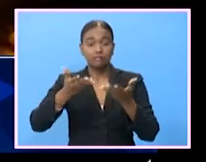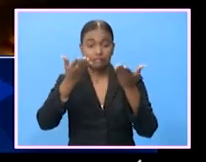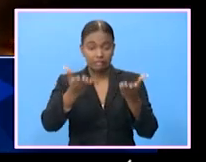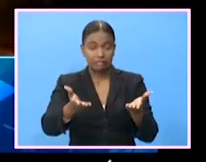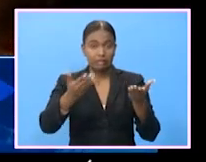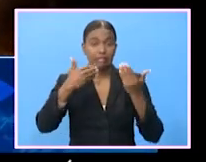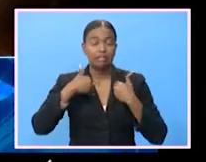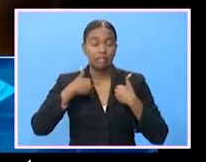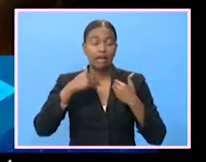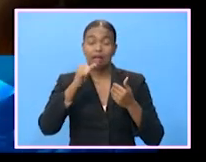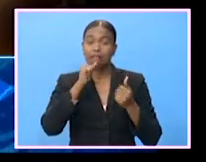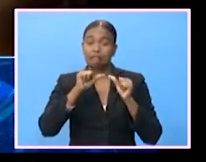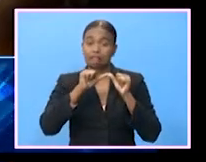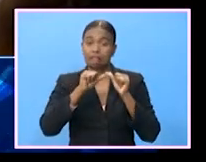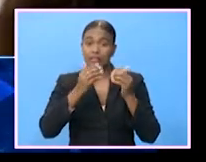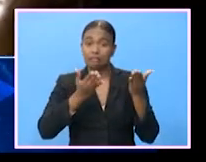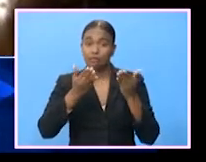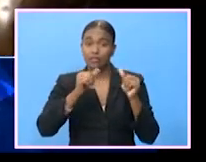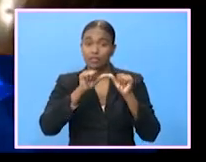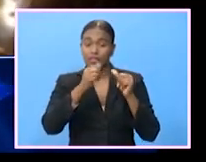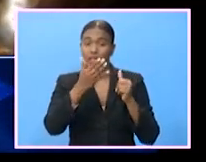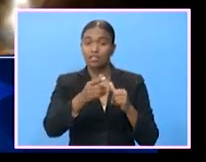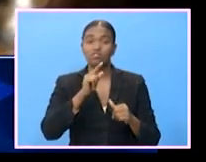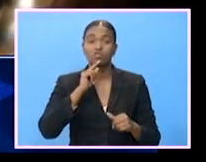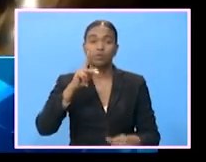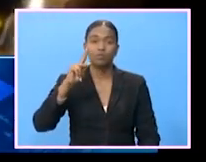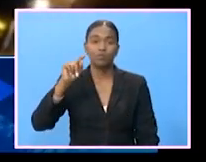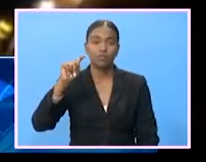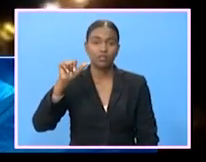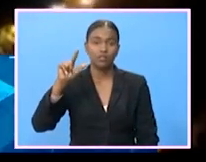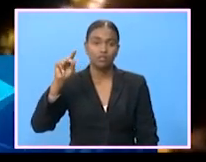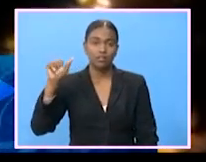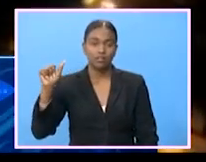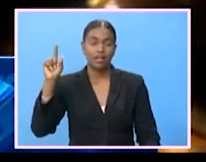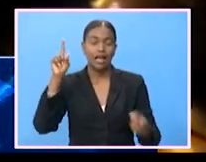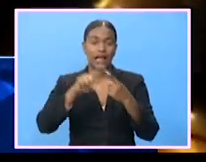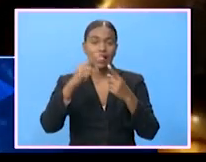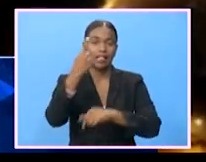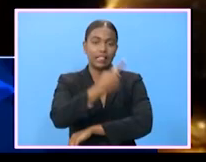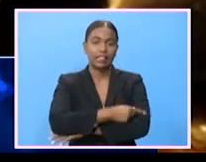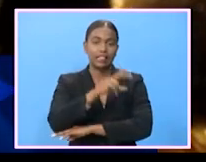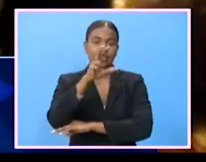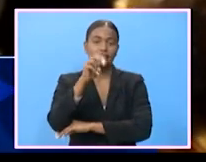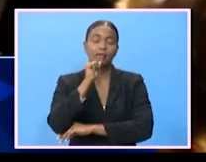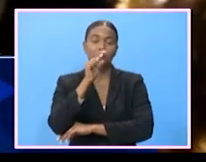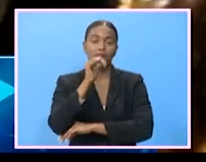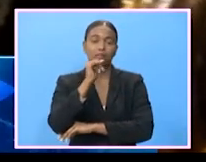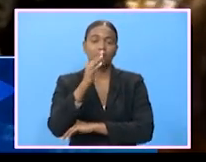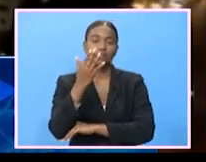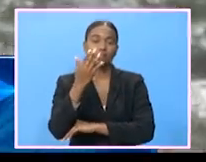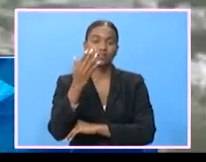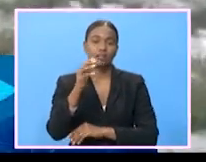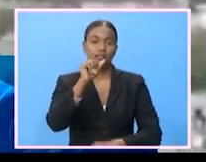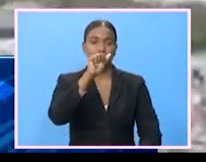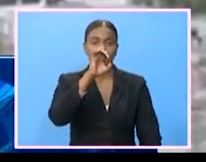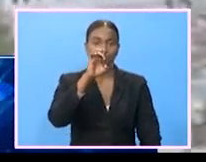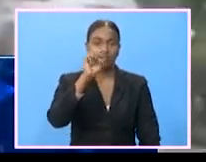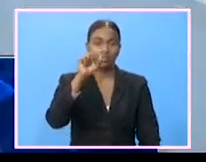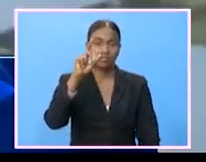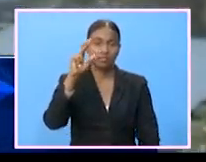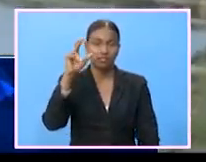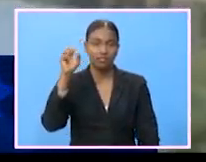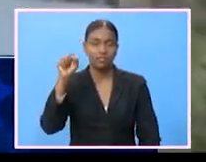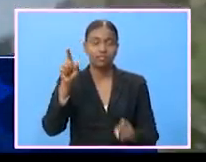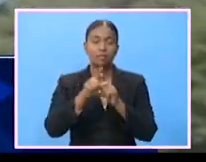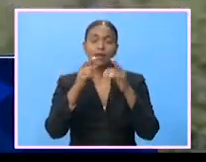estado fuera de servicio en este momento son Punta Catalina hasta el día 30 de mayo, AES Andrés, además